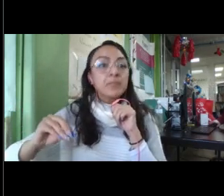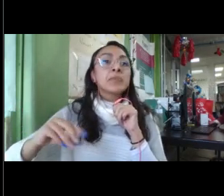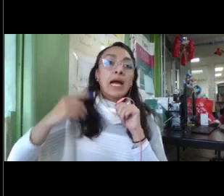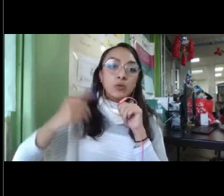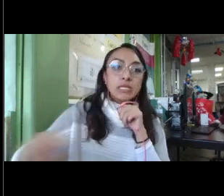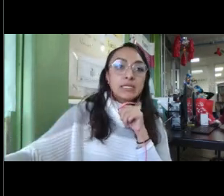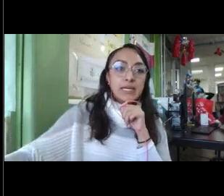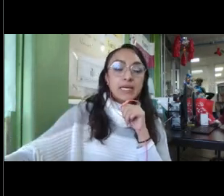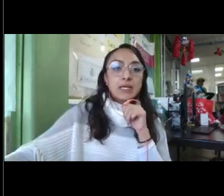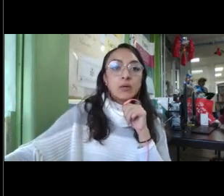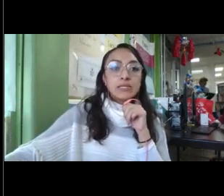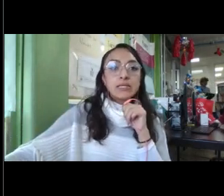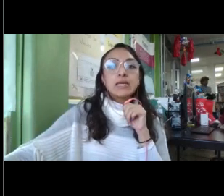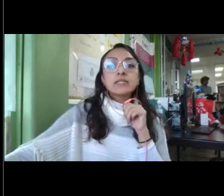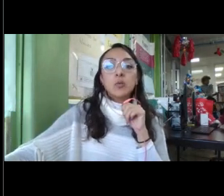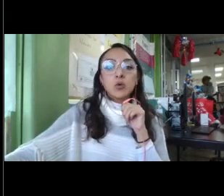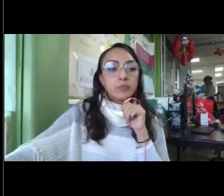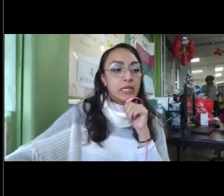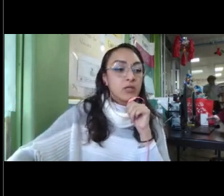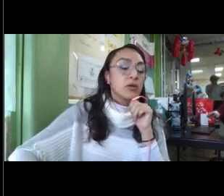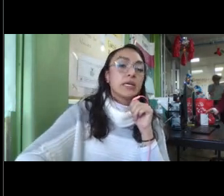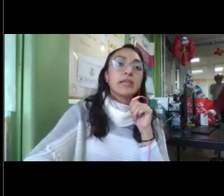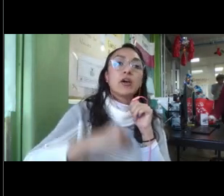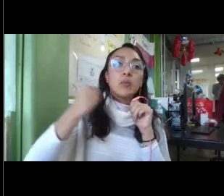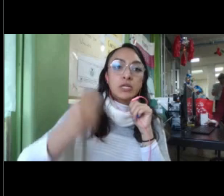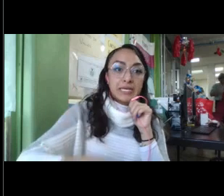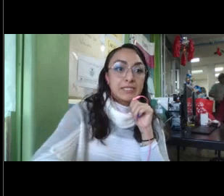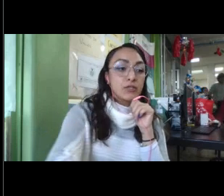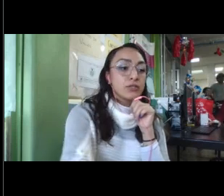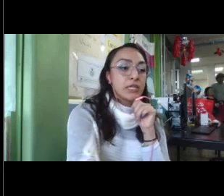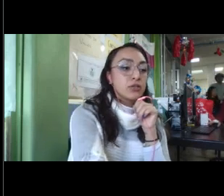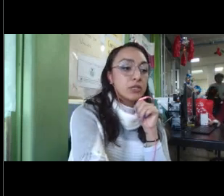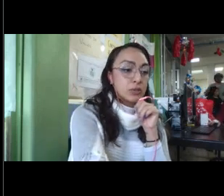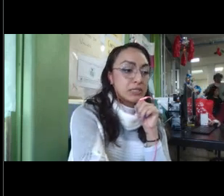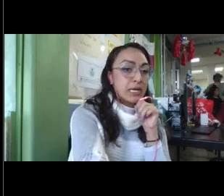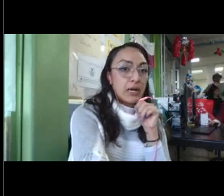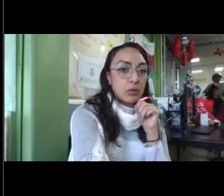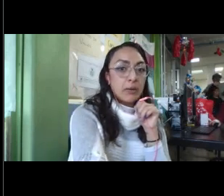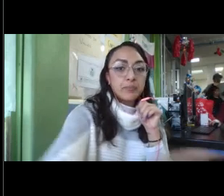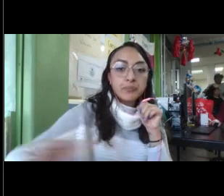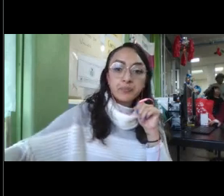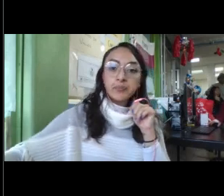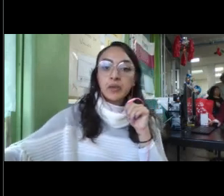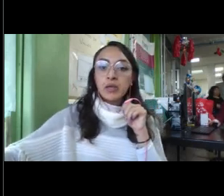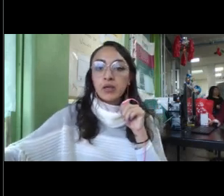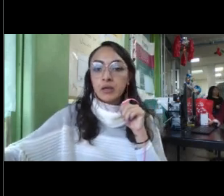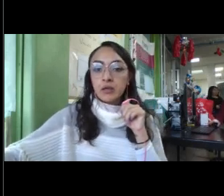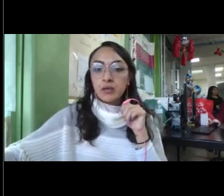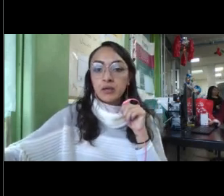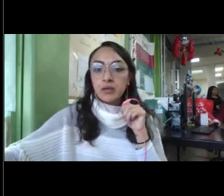adicional al utilizar la lengua de señas como un medio de comunicación dentro de nuestra aula.